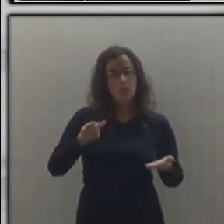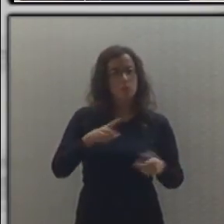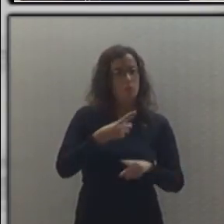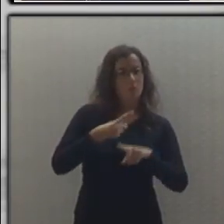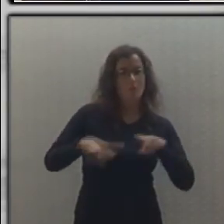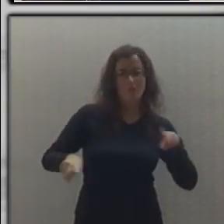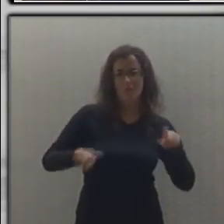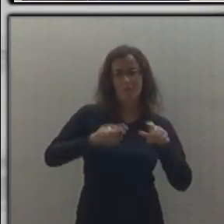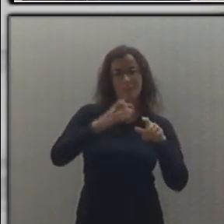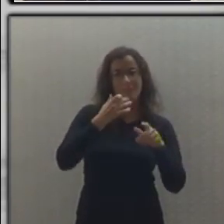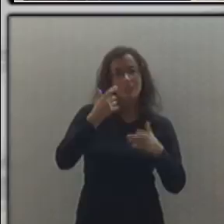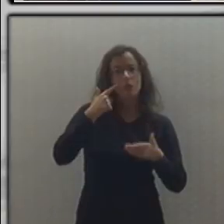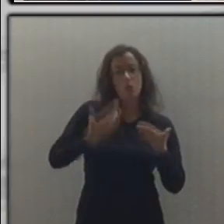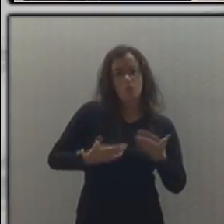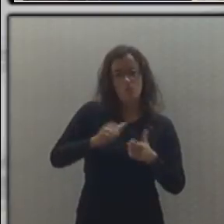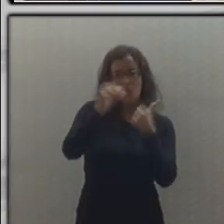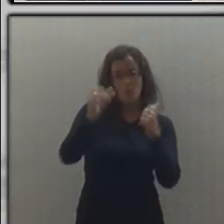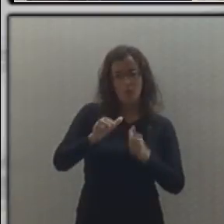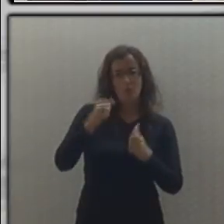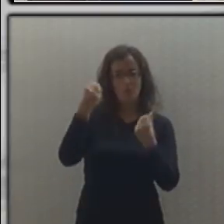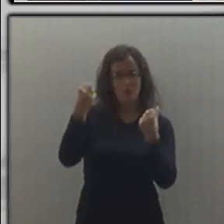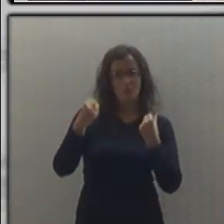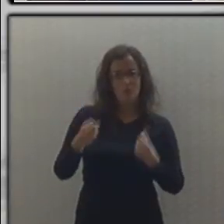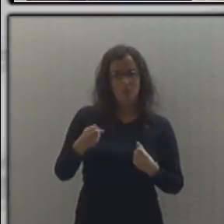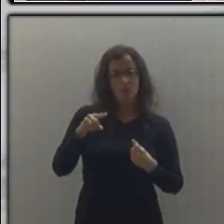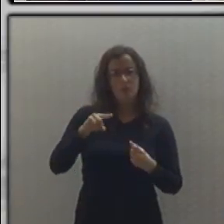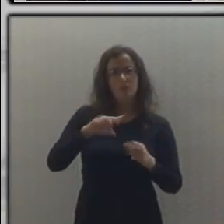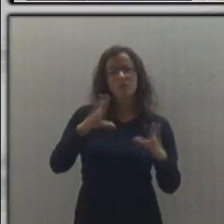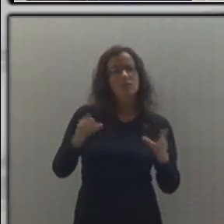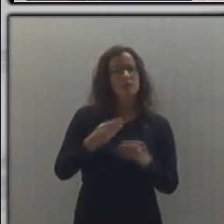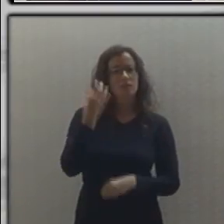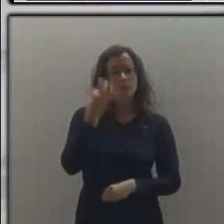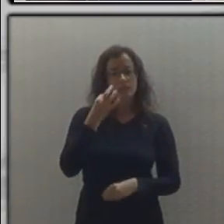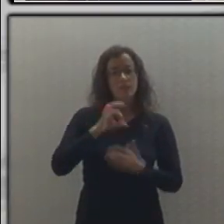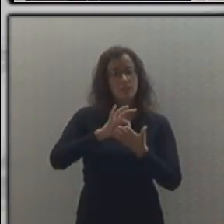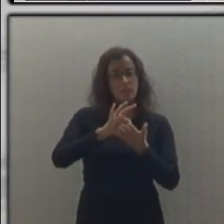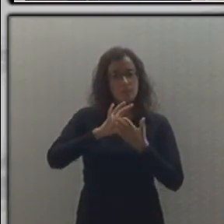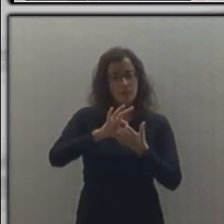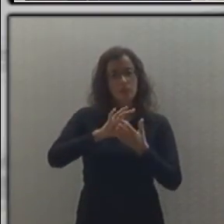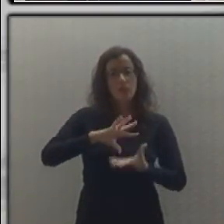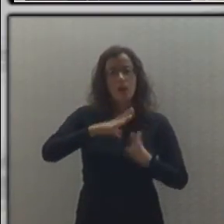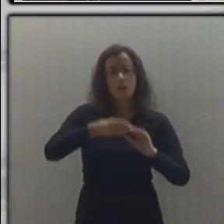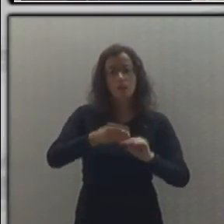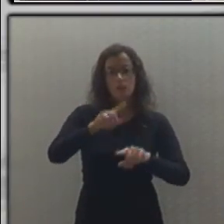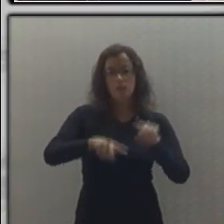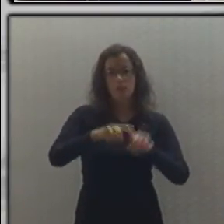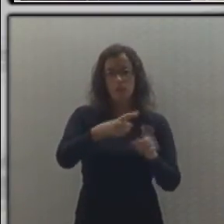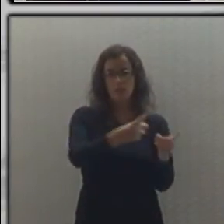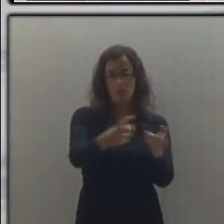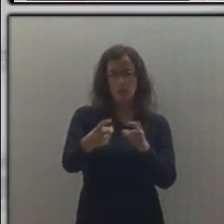modelos institucionales, y lo que produce es que los servicios se adapten a las necesidades de los usuarios, se produce una